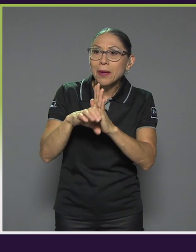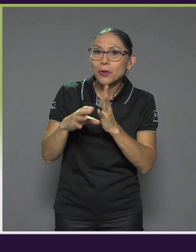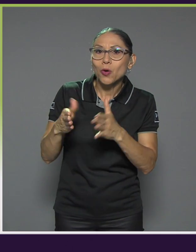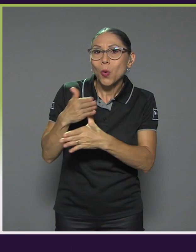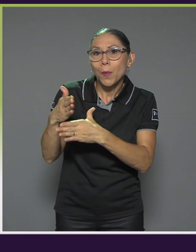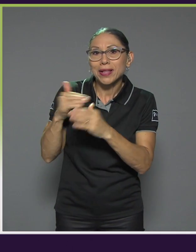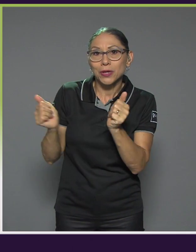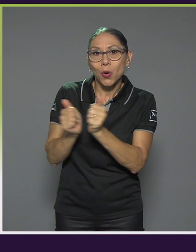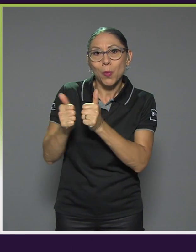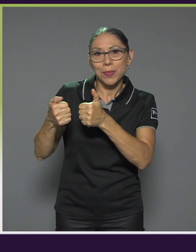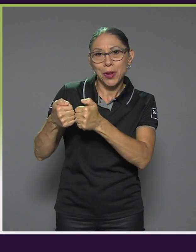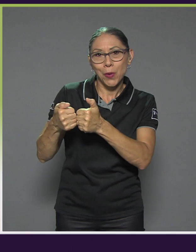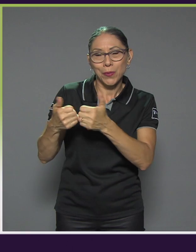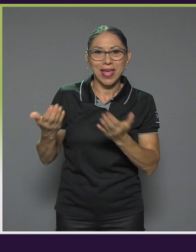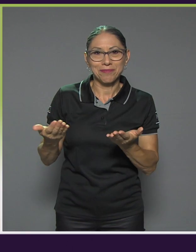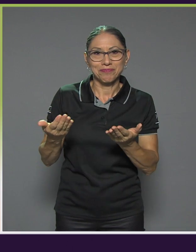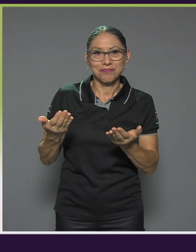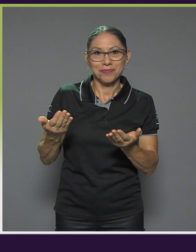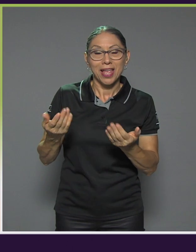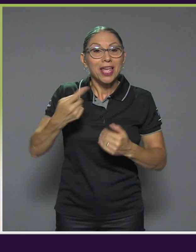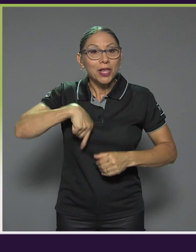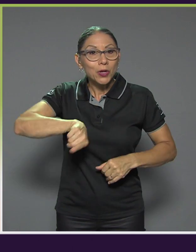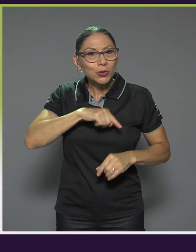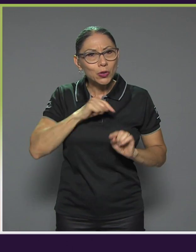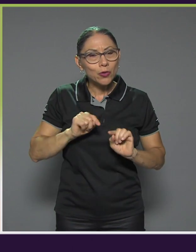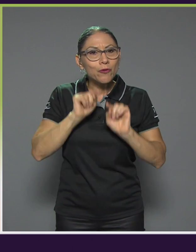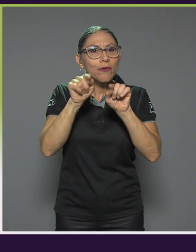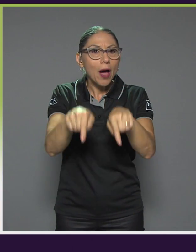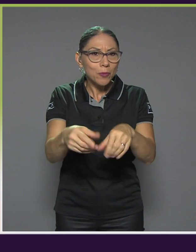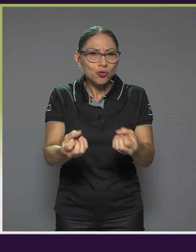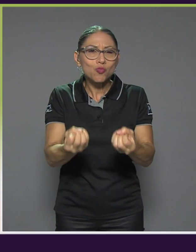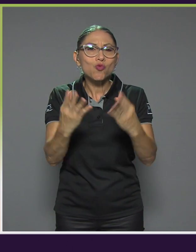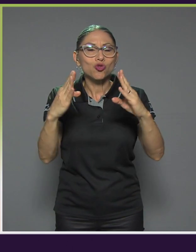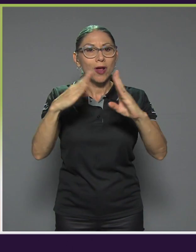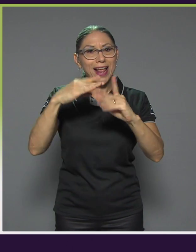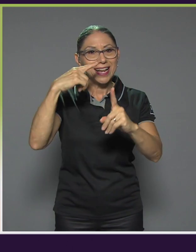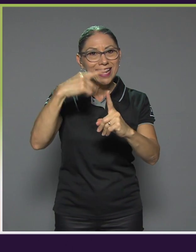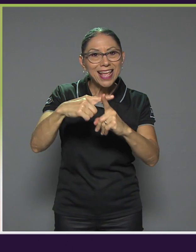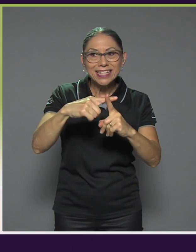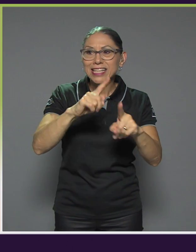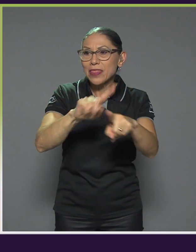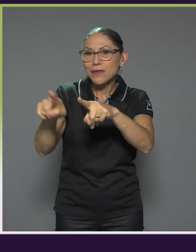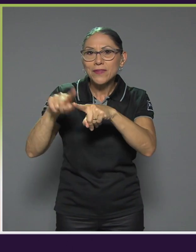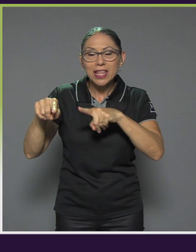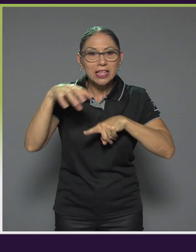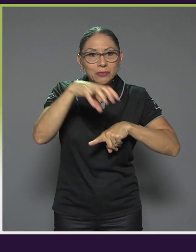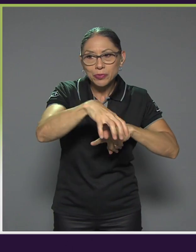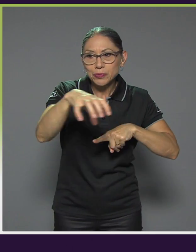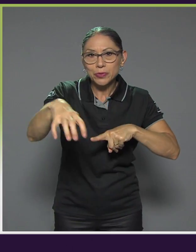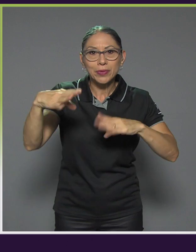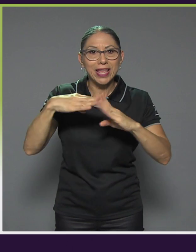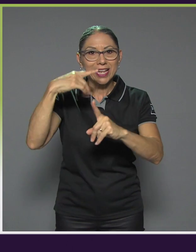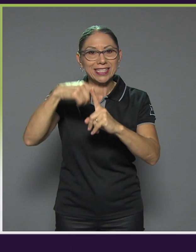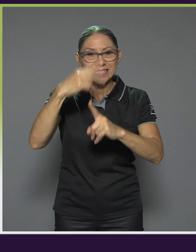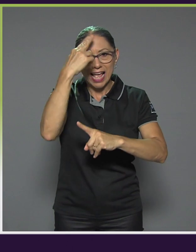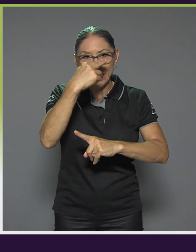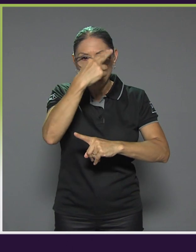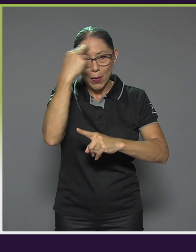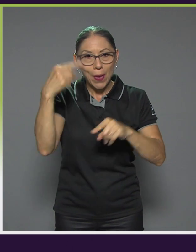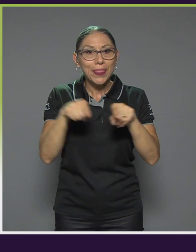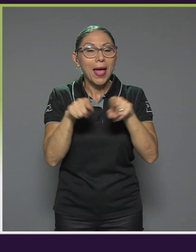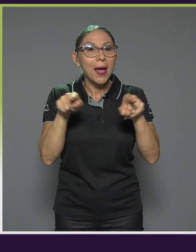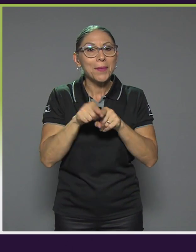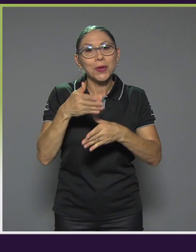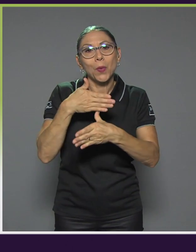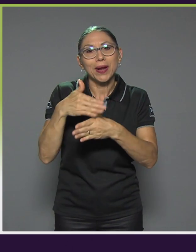no vamos a mucho también a las iglesias tanto nuestros poner música en todas las católicas me gusta mucho tener compatibles